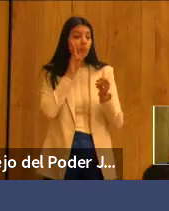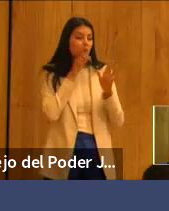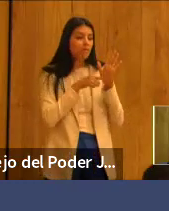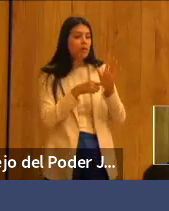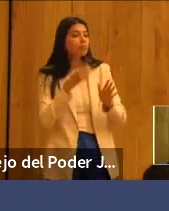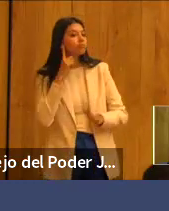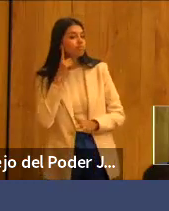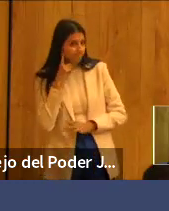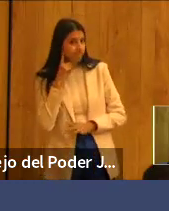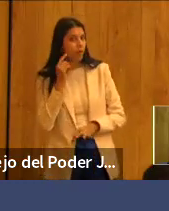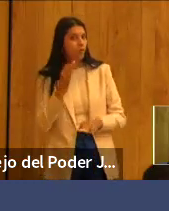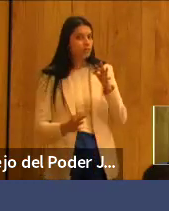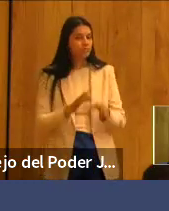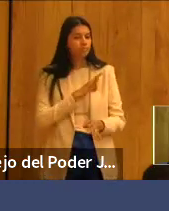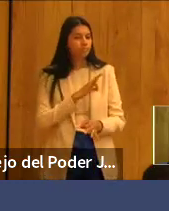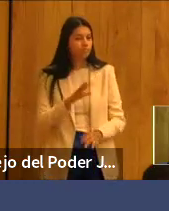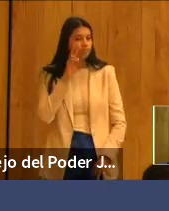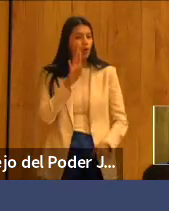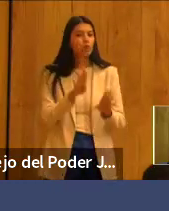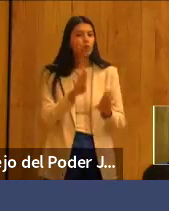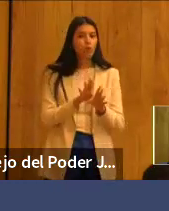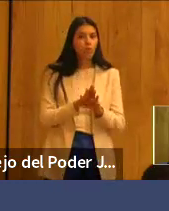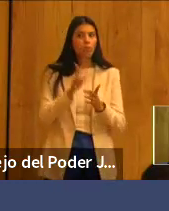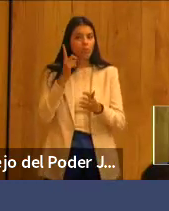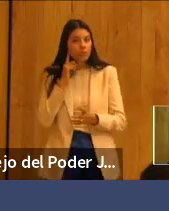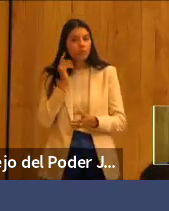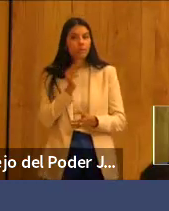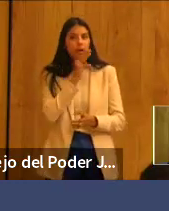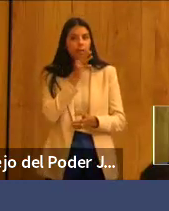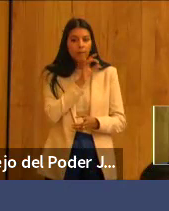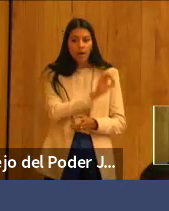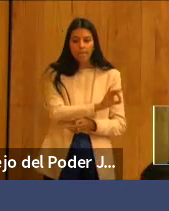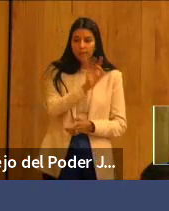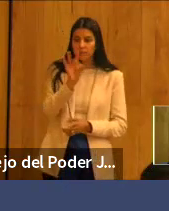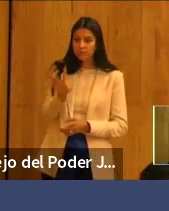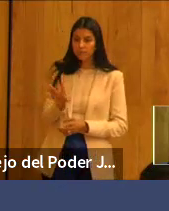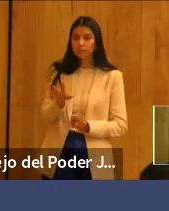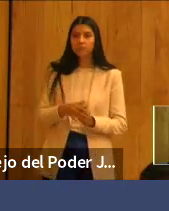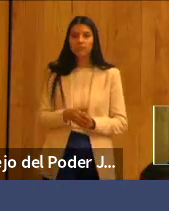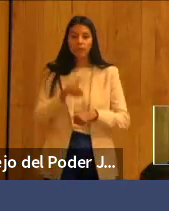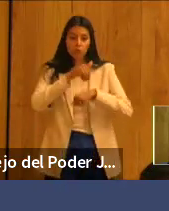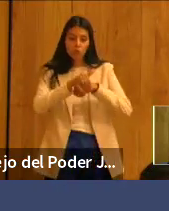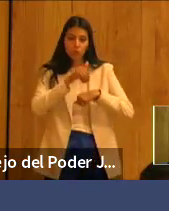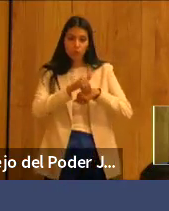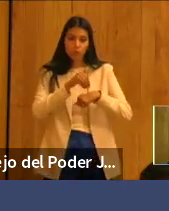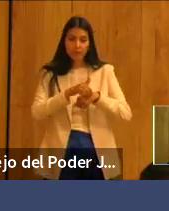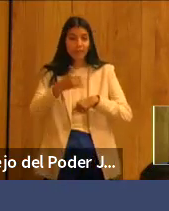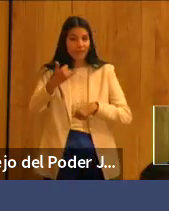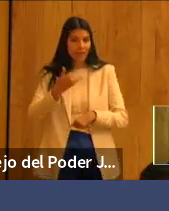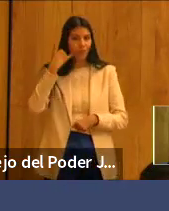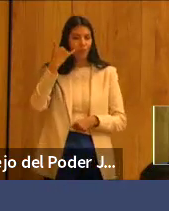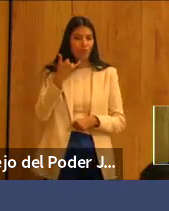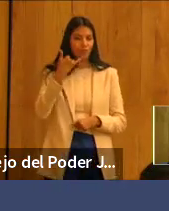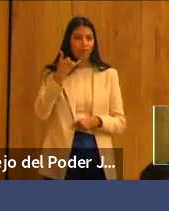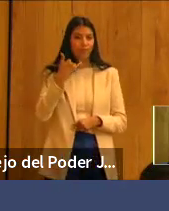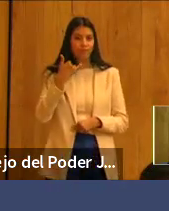permitía corroborar. ¿Cómo se entera la madre? Por unos mensajes en un número, en un aparato telefónico que le había